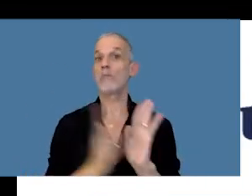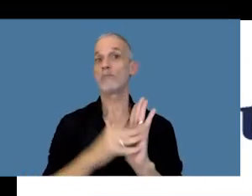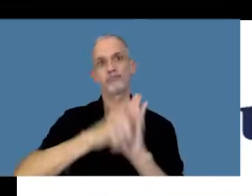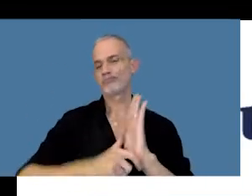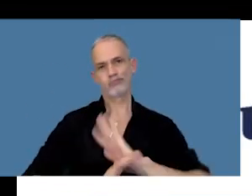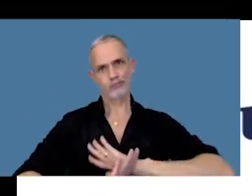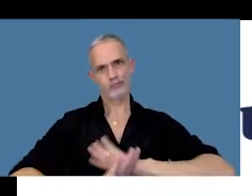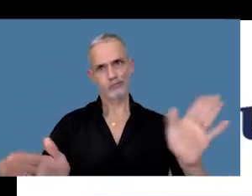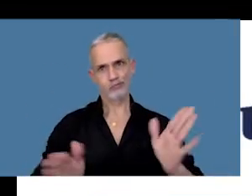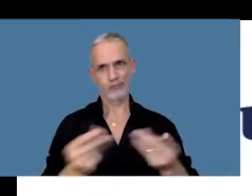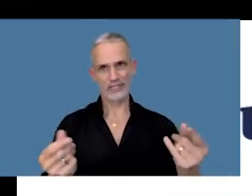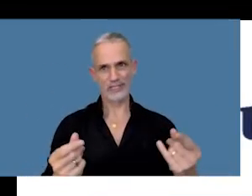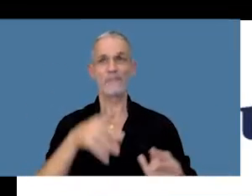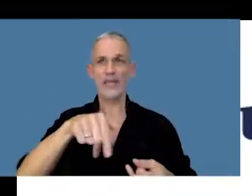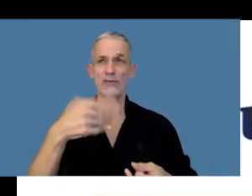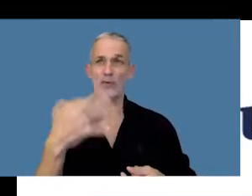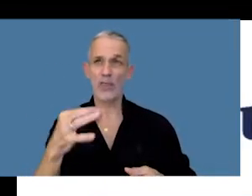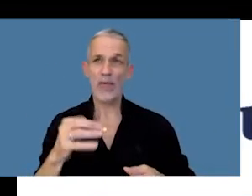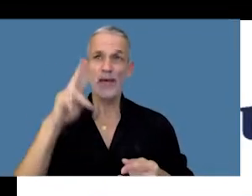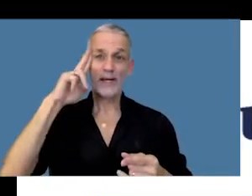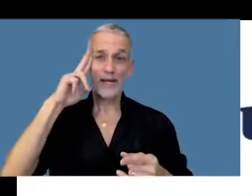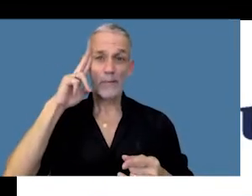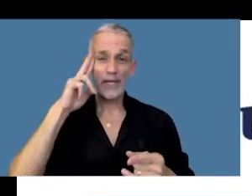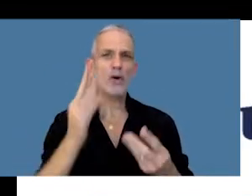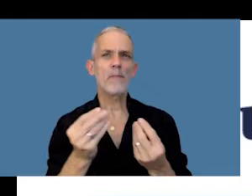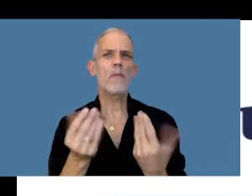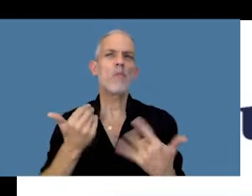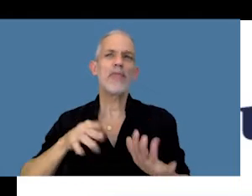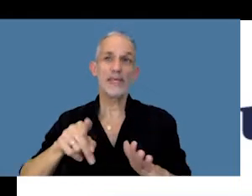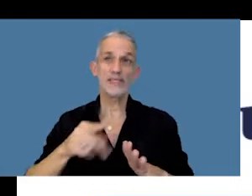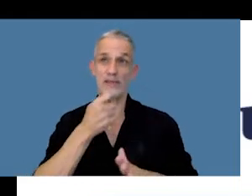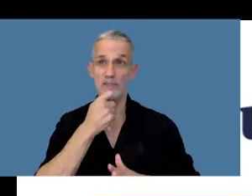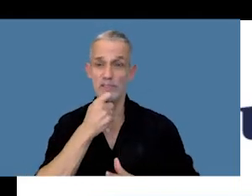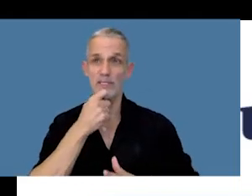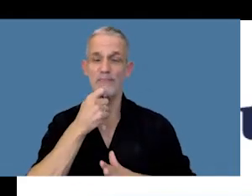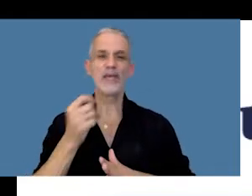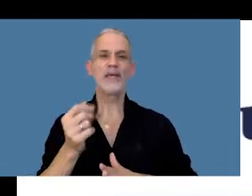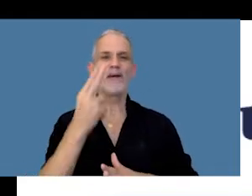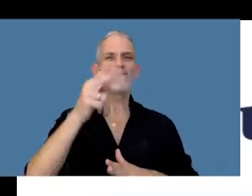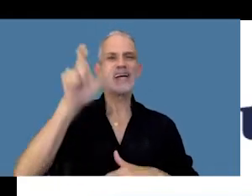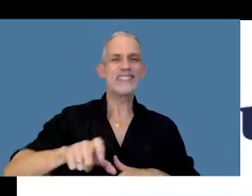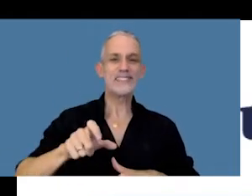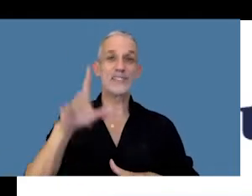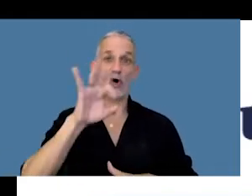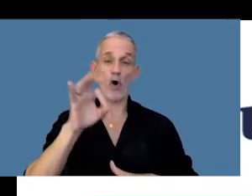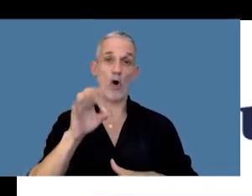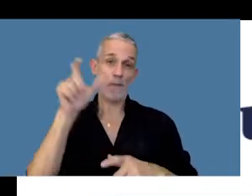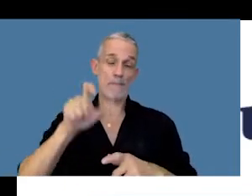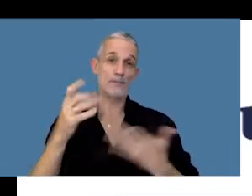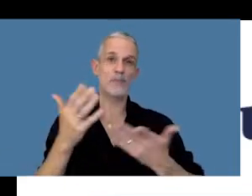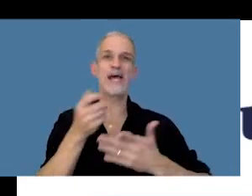monotributista. Por supuesto, y esto siempre se respetó, podrá hacerlo en la medida que el fallecido o causante hubiera